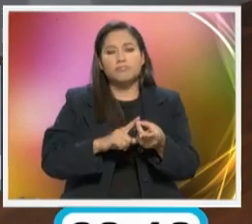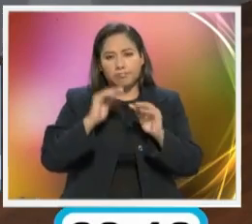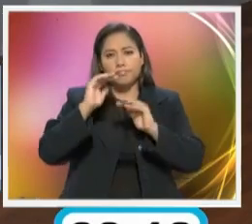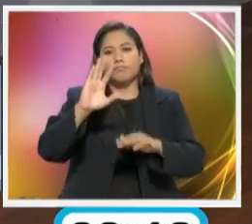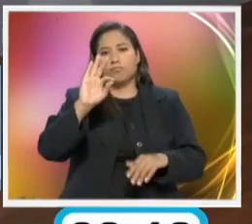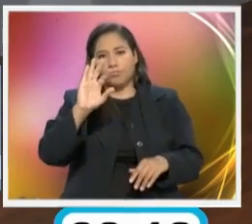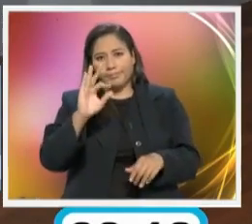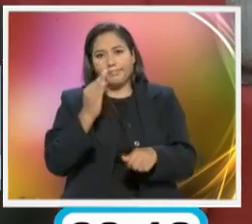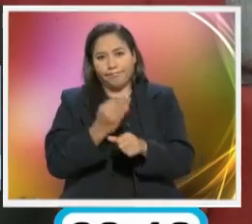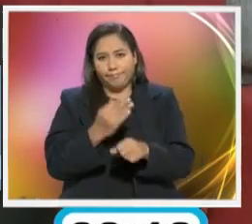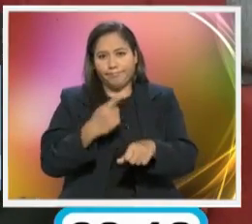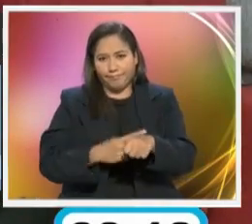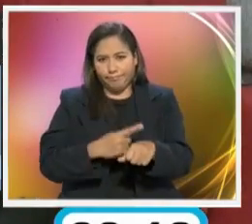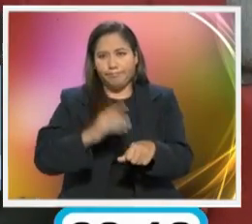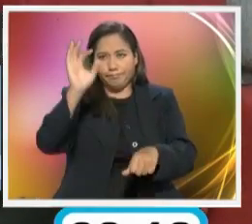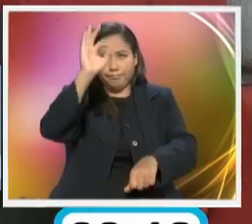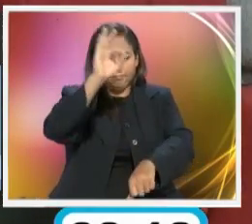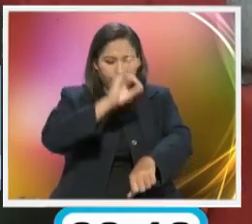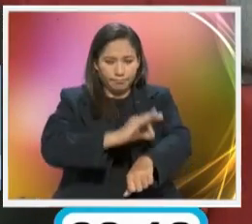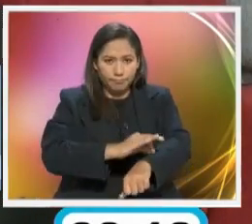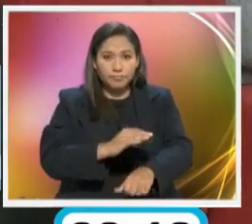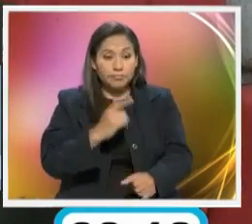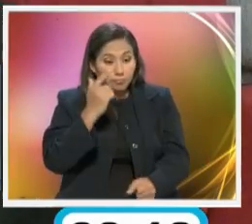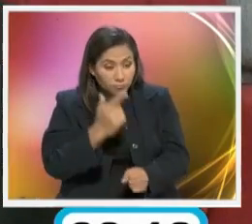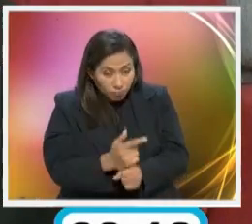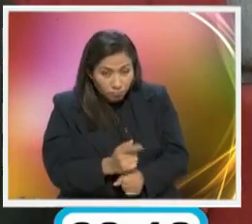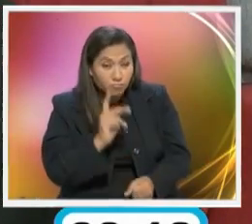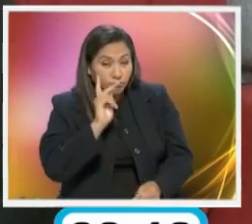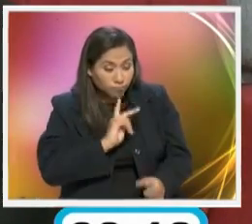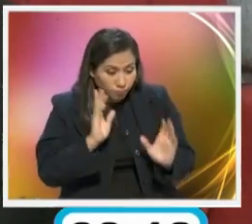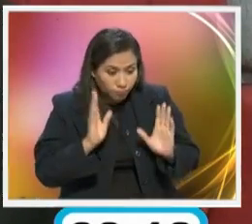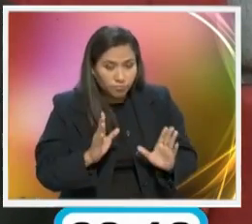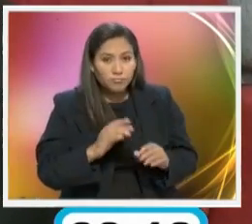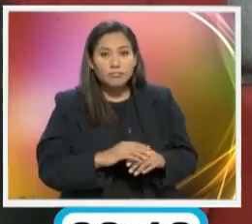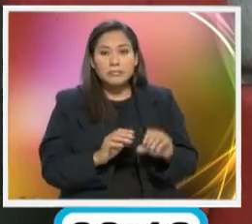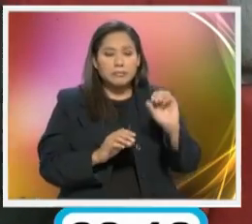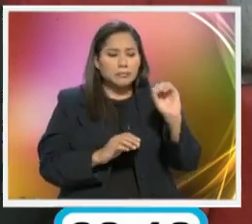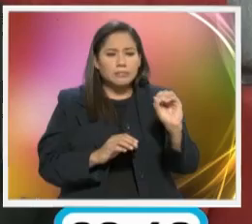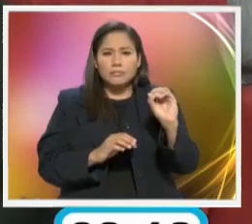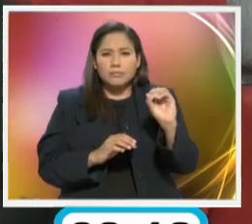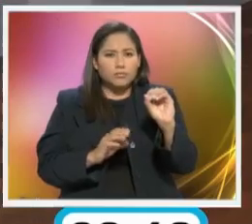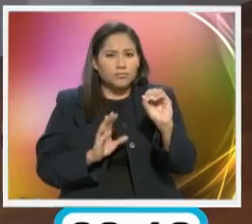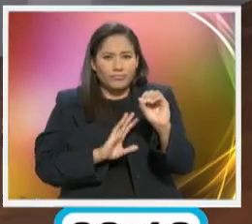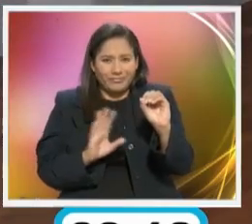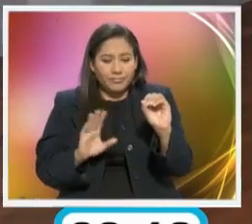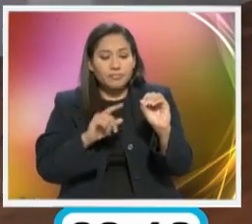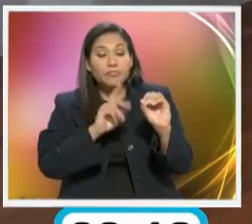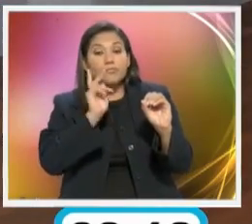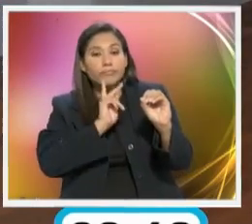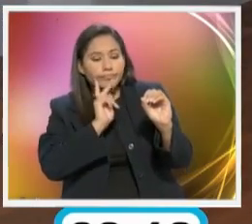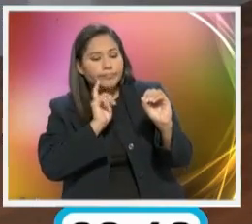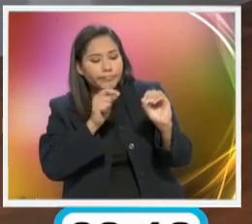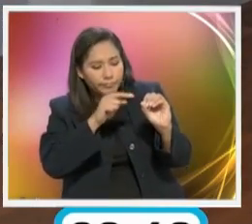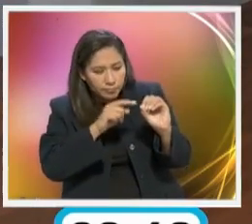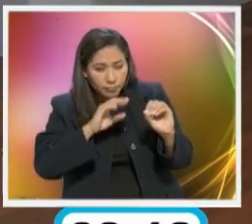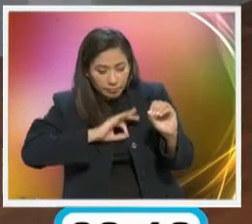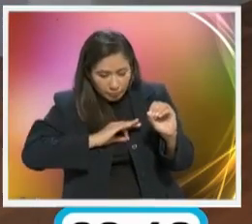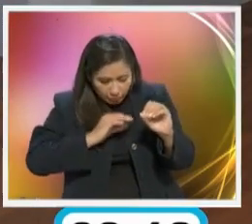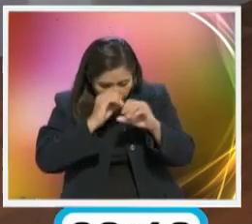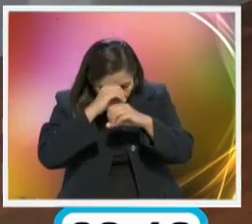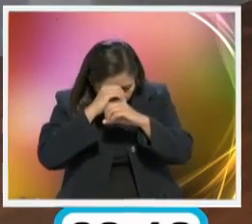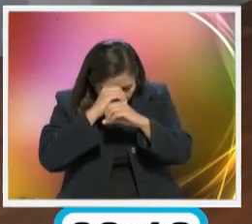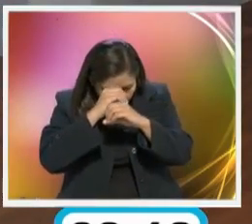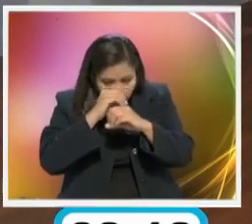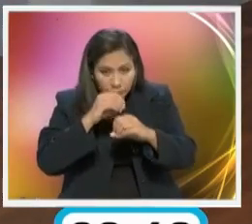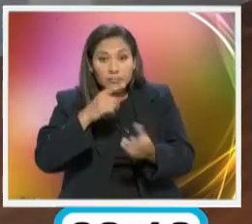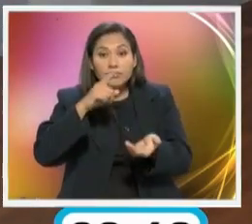bien. Ya identificados con pruebas serológicas. ¿Qué quiere decir esto? Hay pruebas que detectan al virus